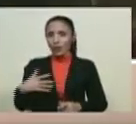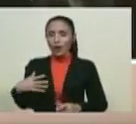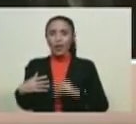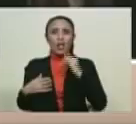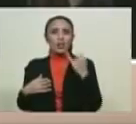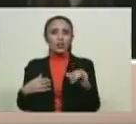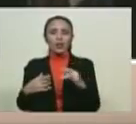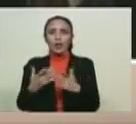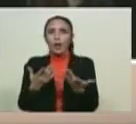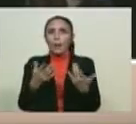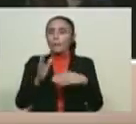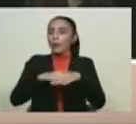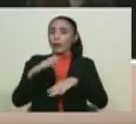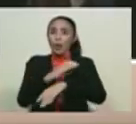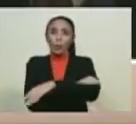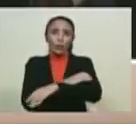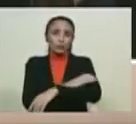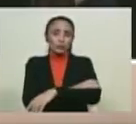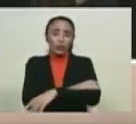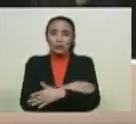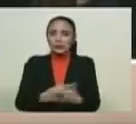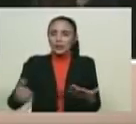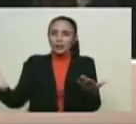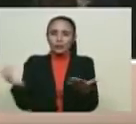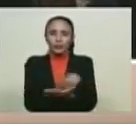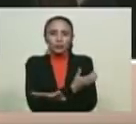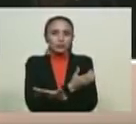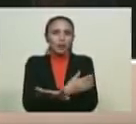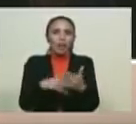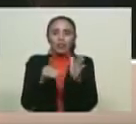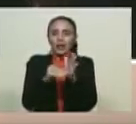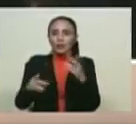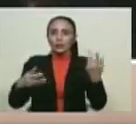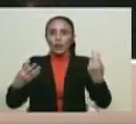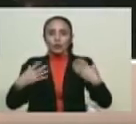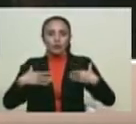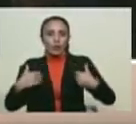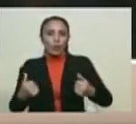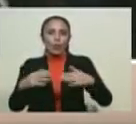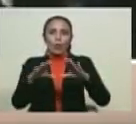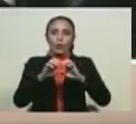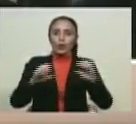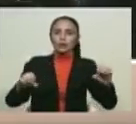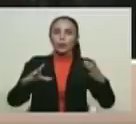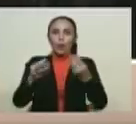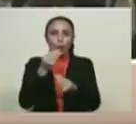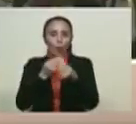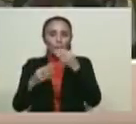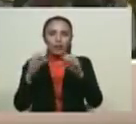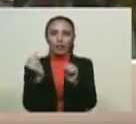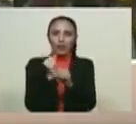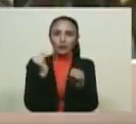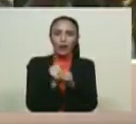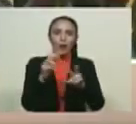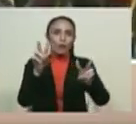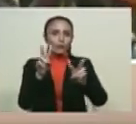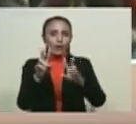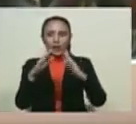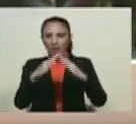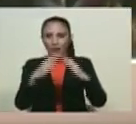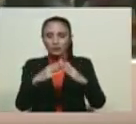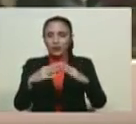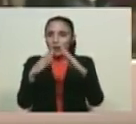porque la derecha llegó a quitarle sus derechos a la salud, a la vivienda, a la educación, a la alimentación, al trabajo, a